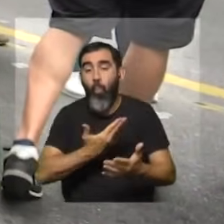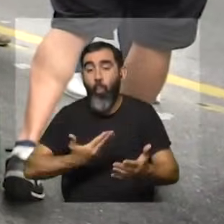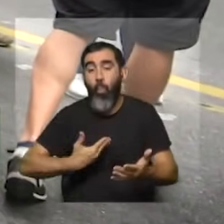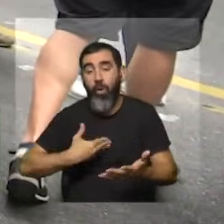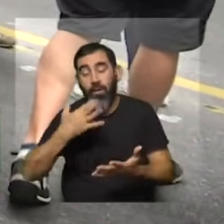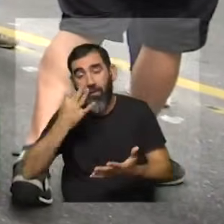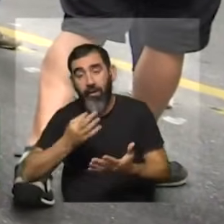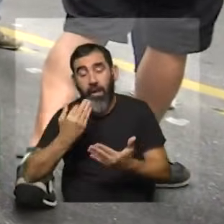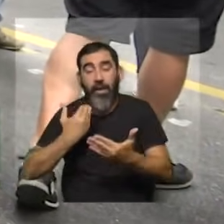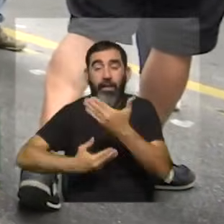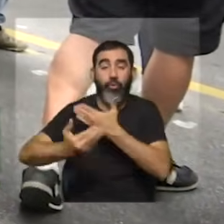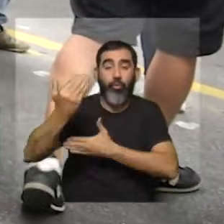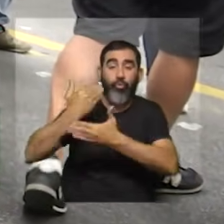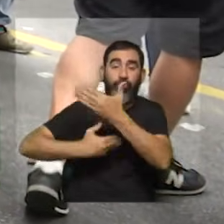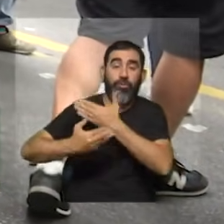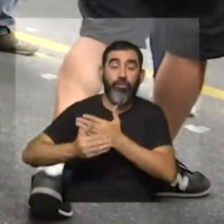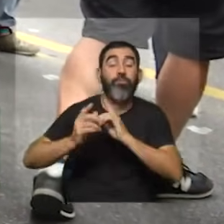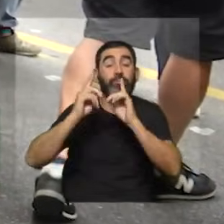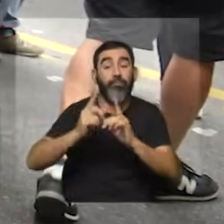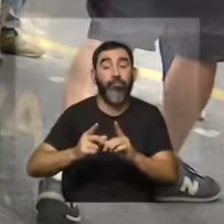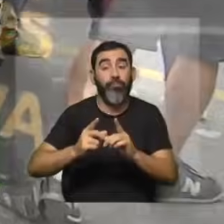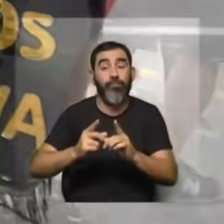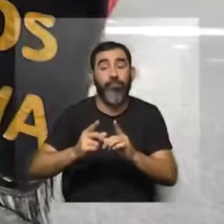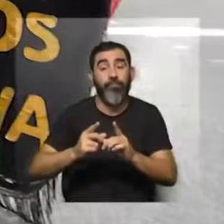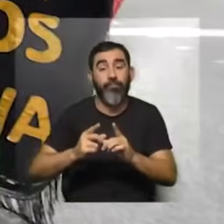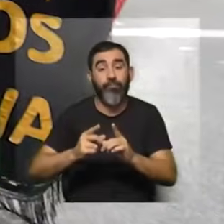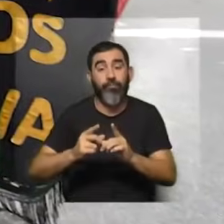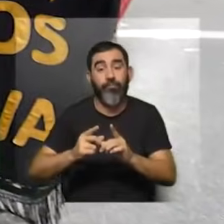ha sido de retroceso. Después también se creó